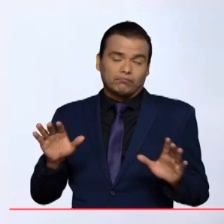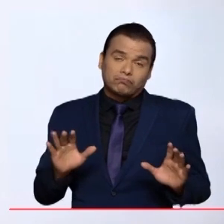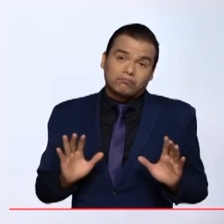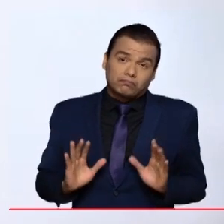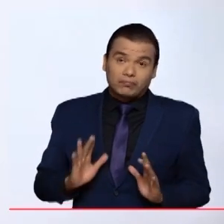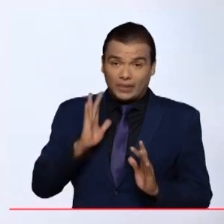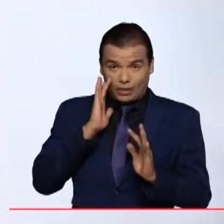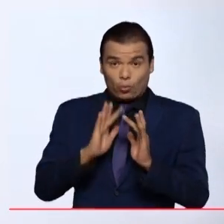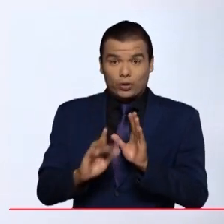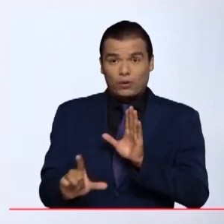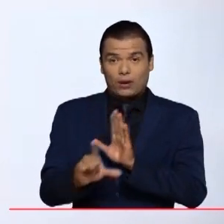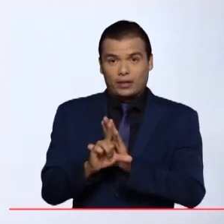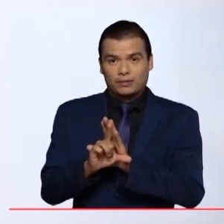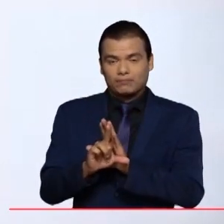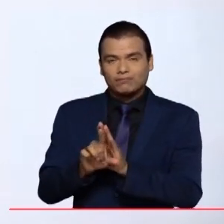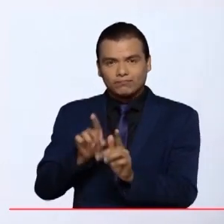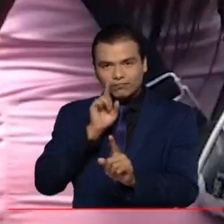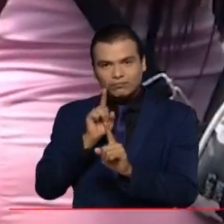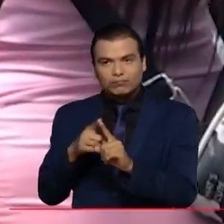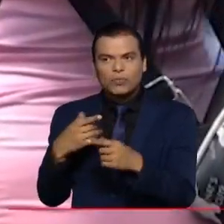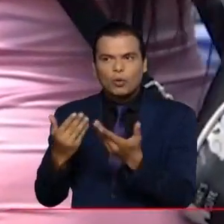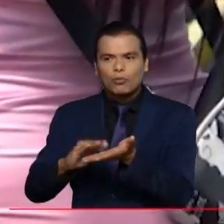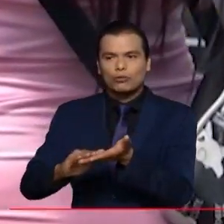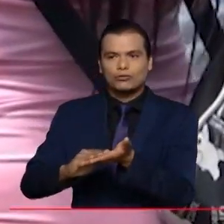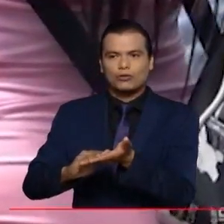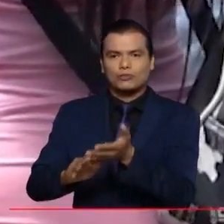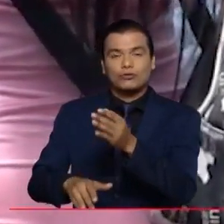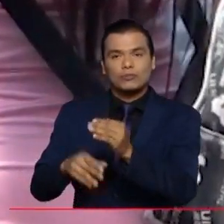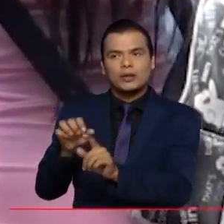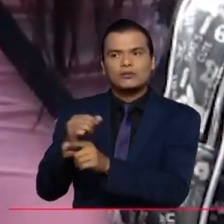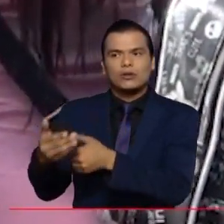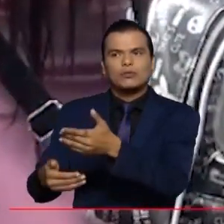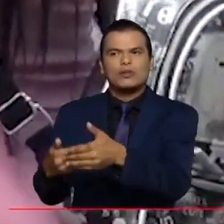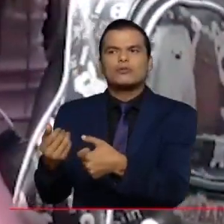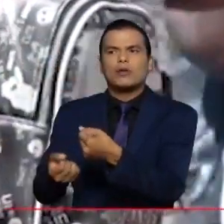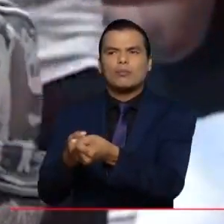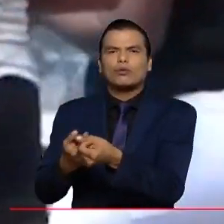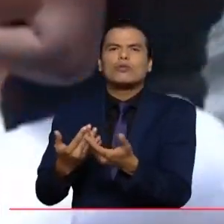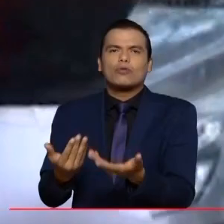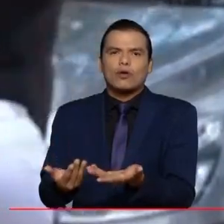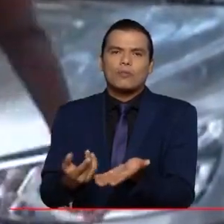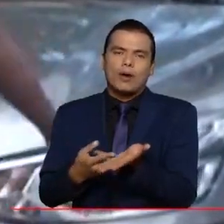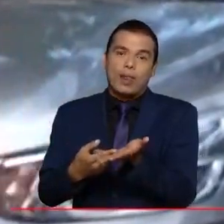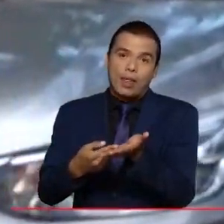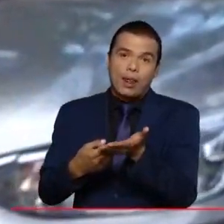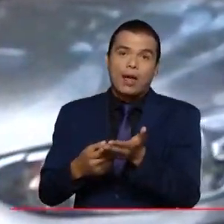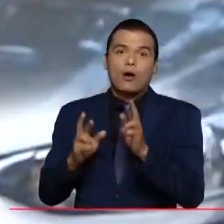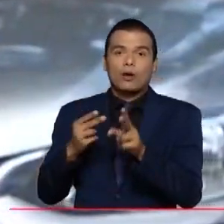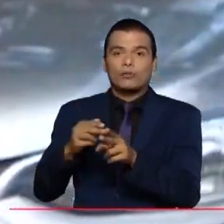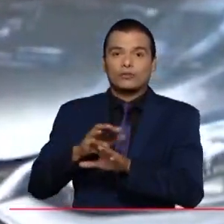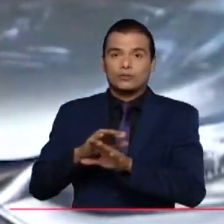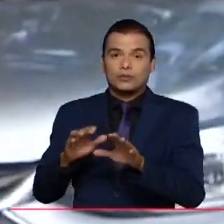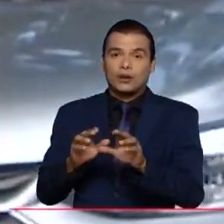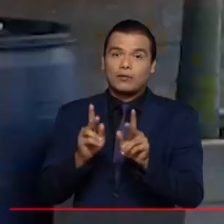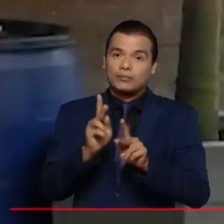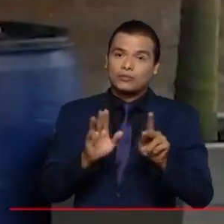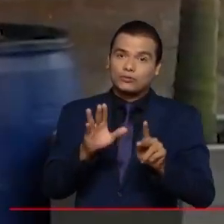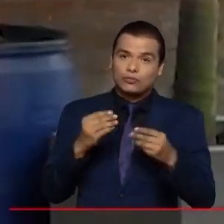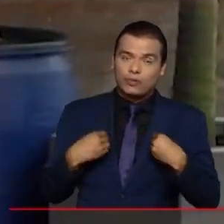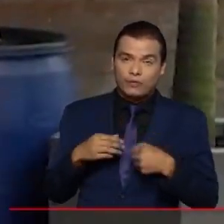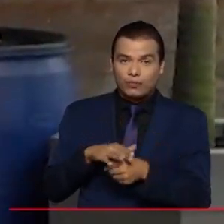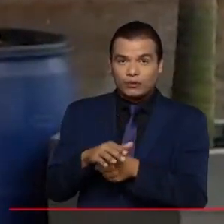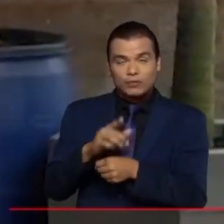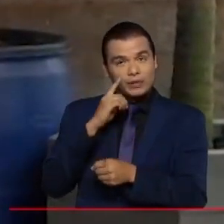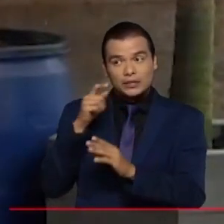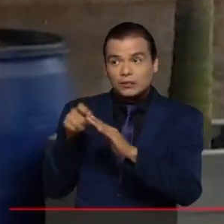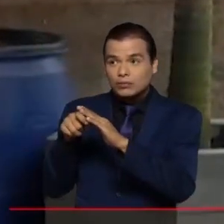jurídicos y en temas sociales. La población bonaverense espera que de la misma forma en la que han disminuido los homicidios,